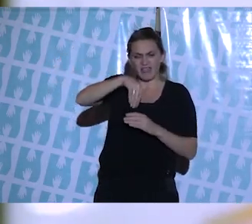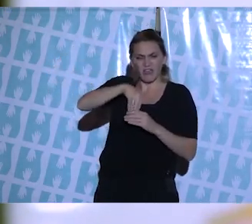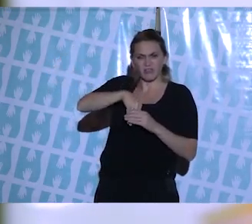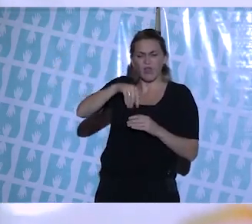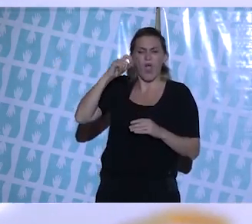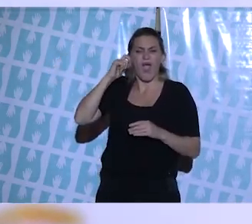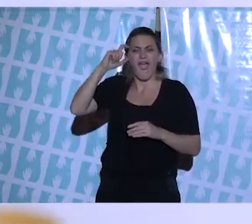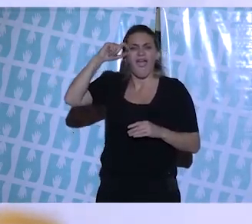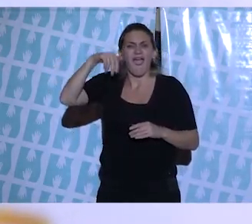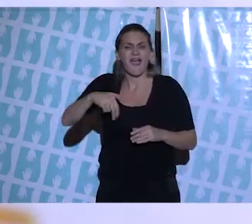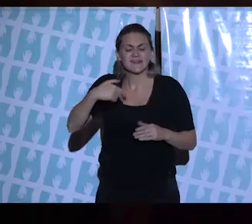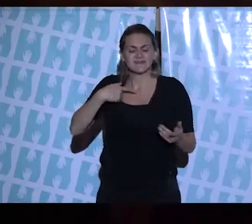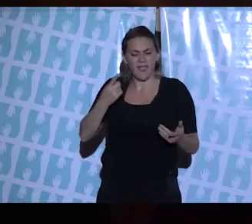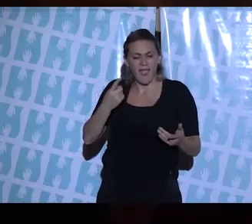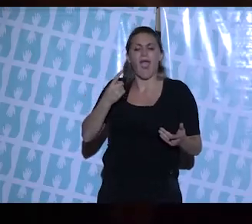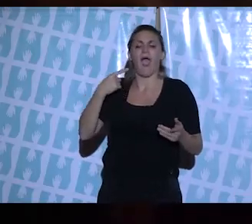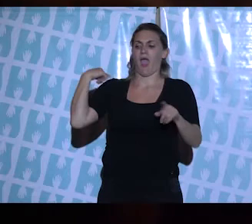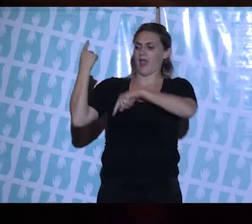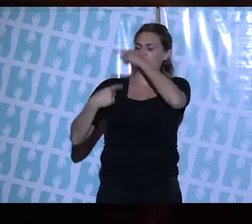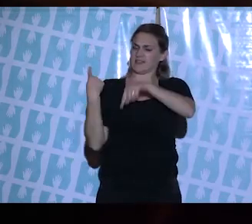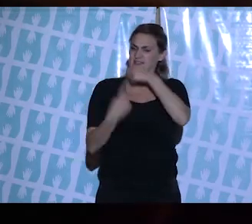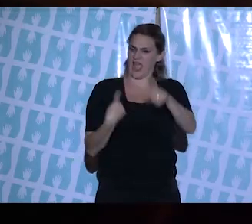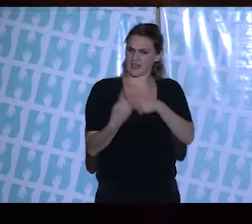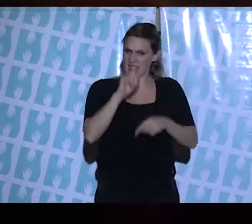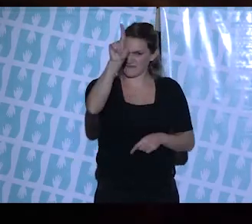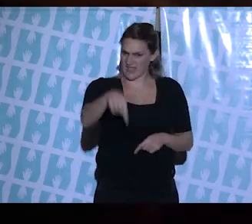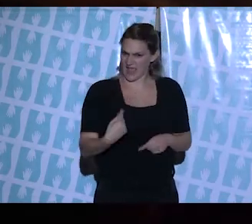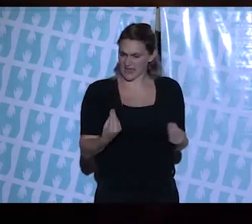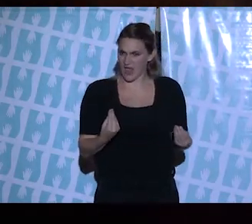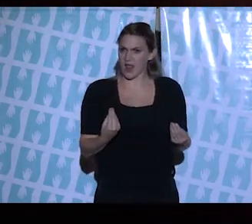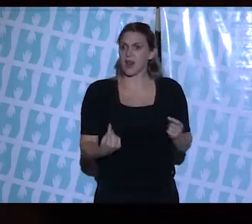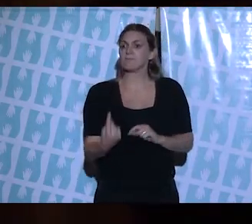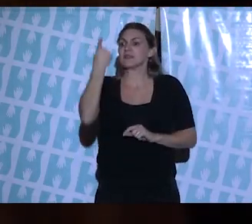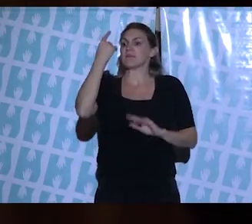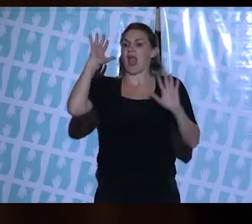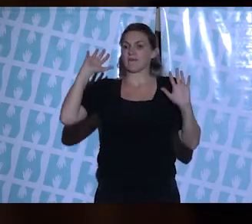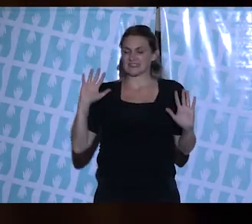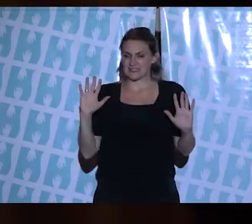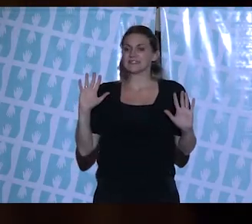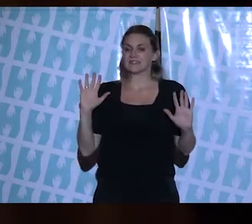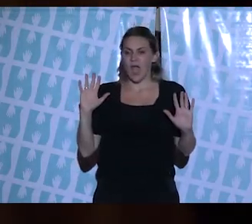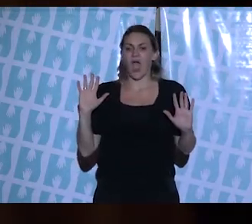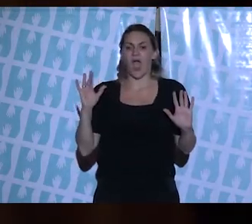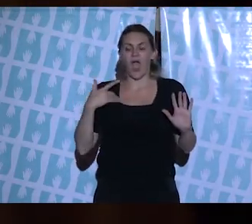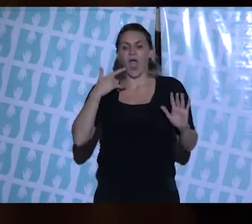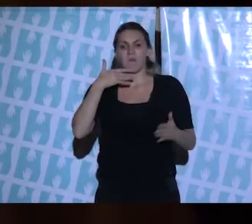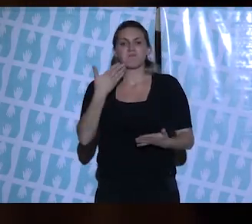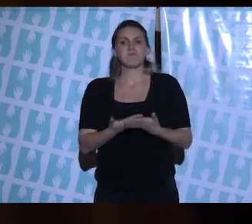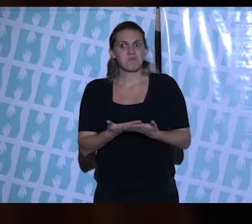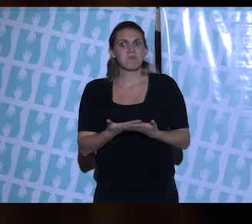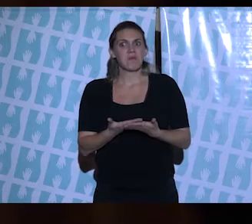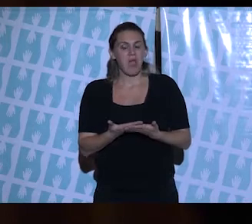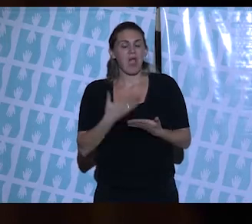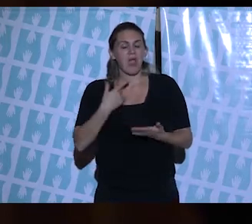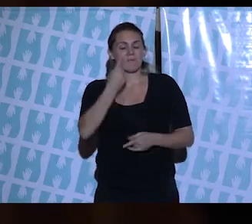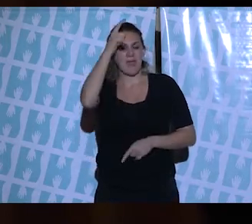Parkinson hereditaria. Fue la primera vez que se descubrió que había enfermos de